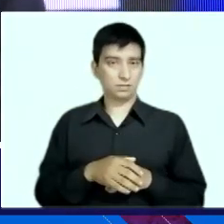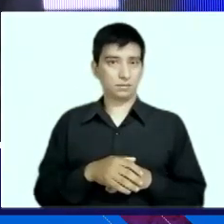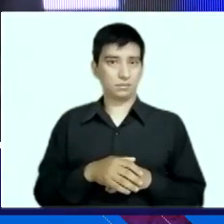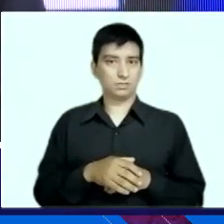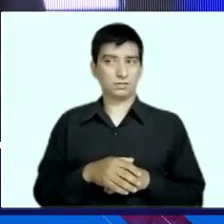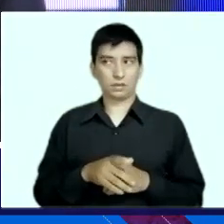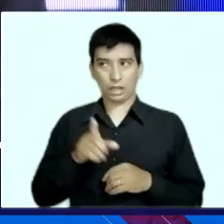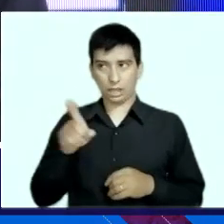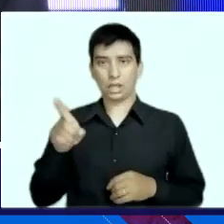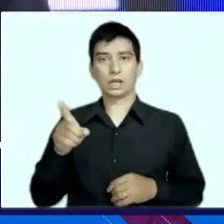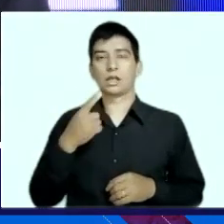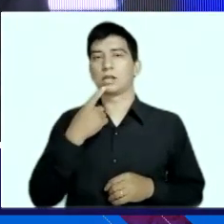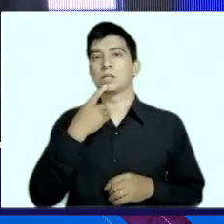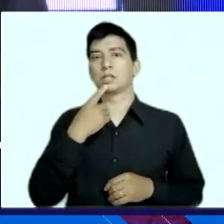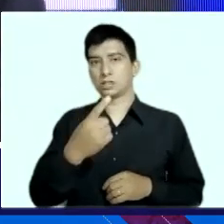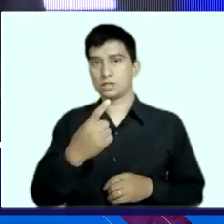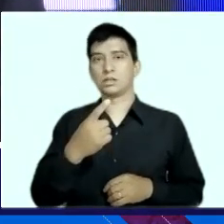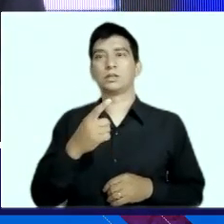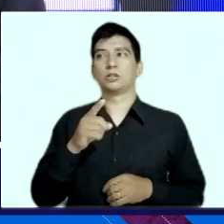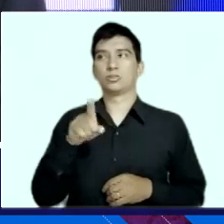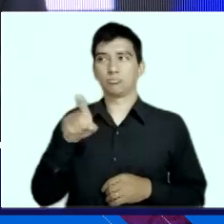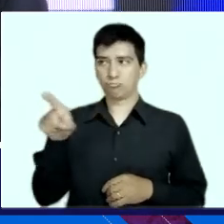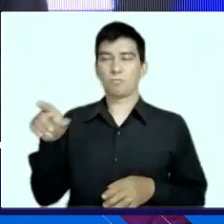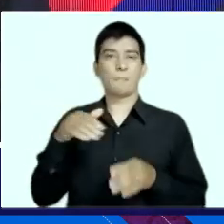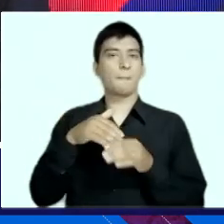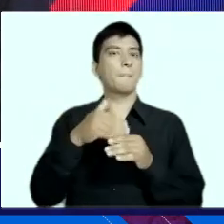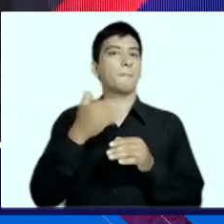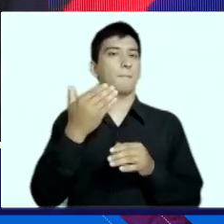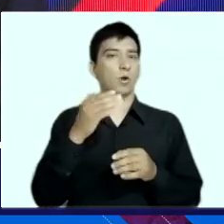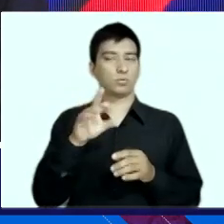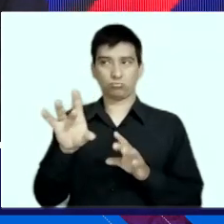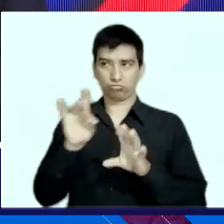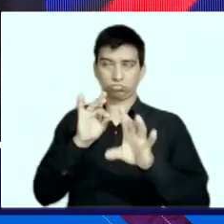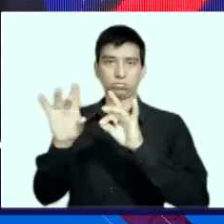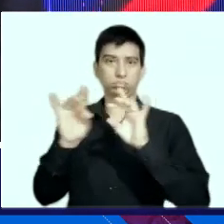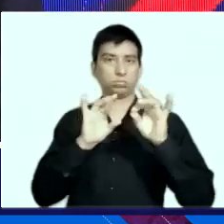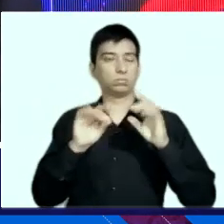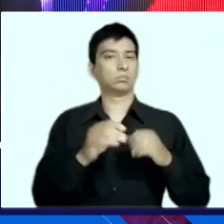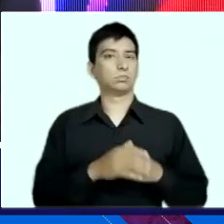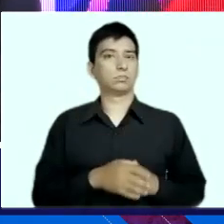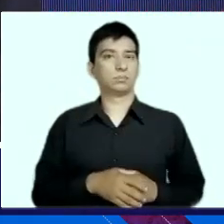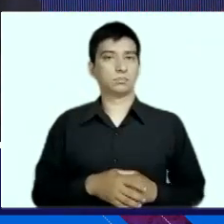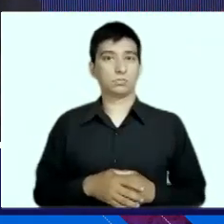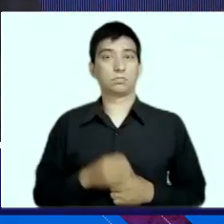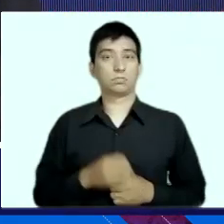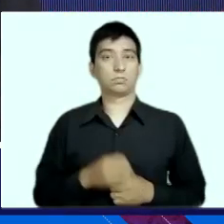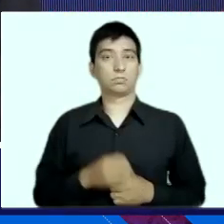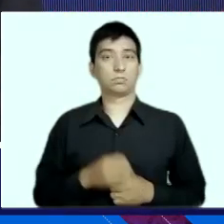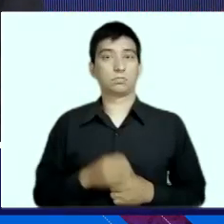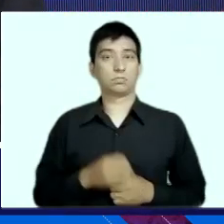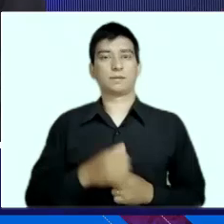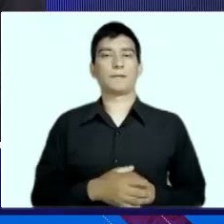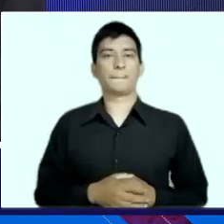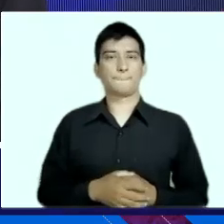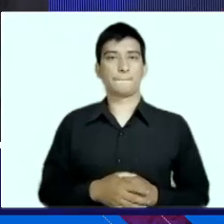ya te representaba votos. Sí. O sea, tipo que te generaba realmente movimiento electoral importante. Para ver nomás el poder